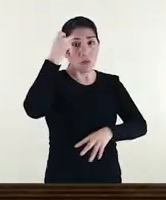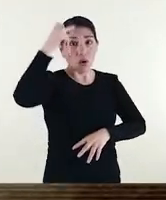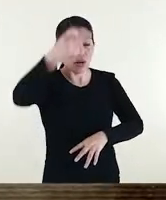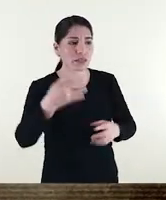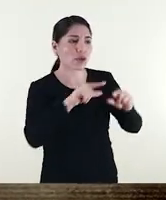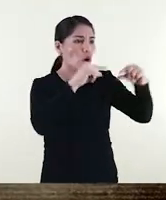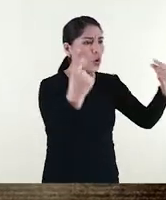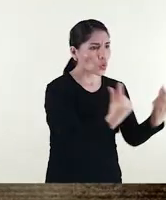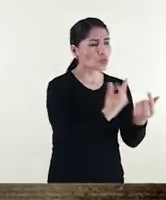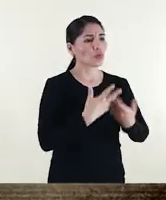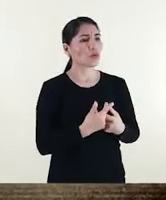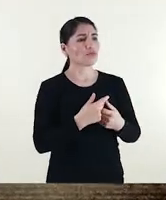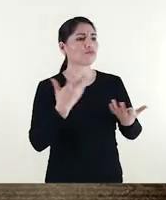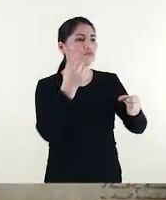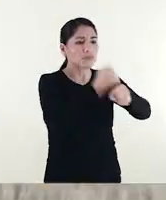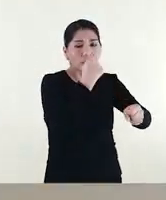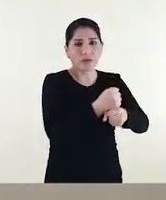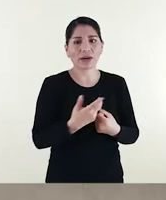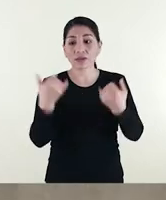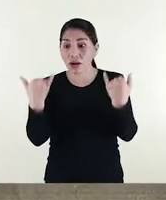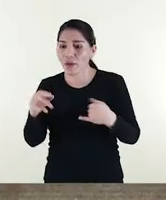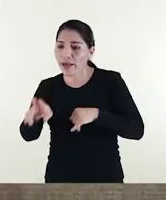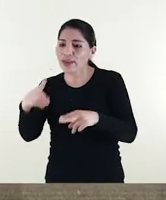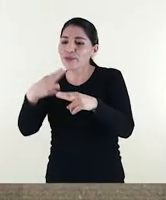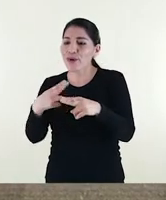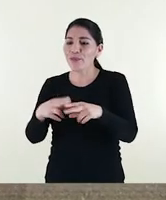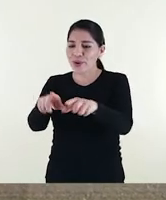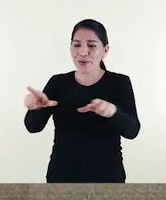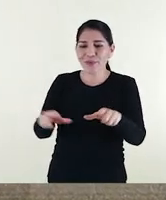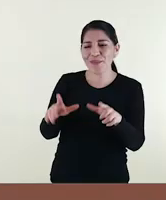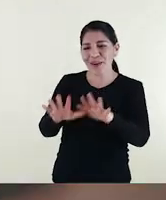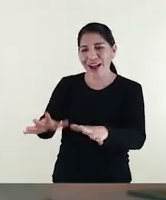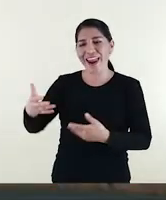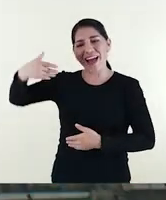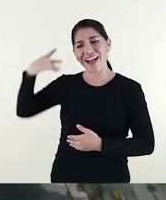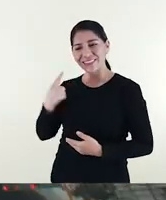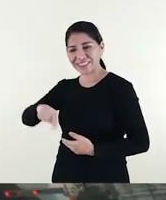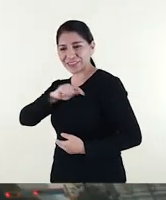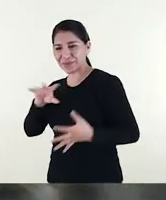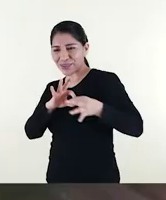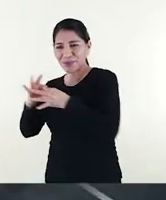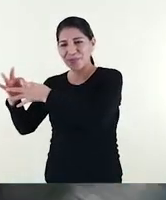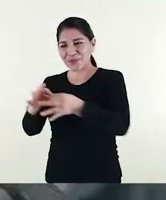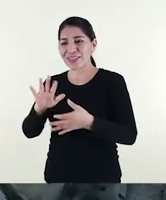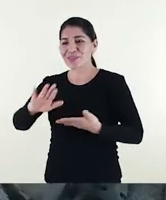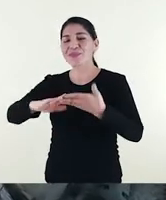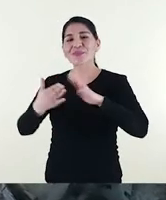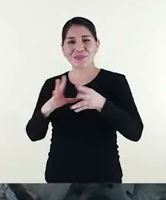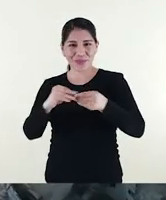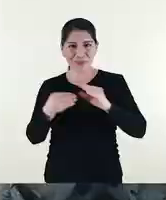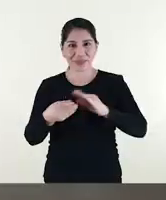La plaza es, por su ubicación, su nombre y el monumento, un recuerdo de nuestra relación desligable con España, un